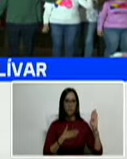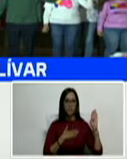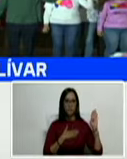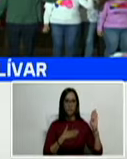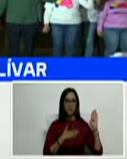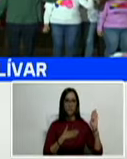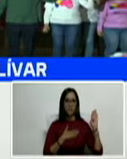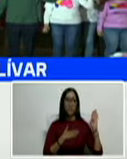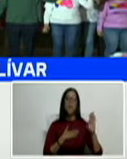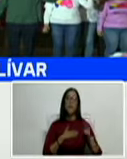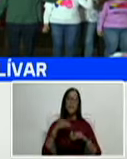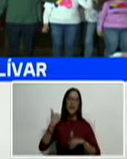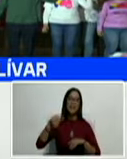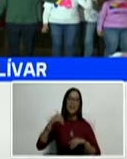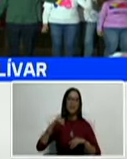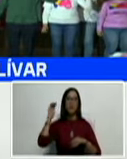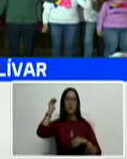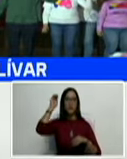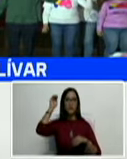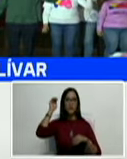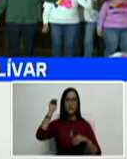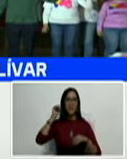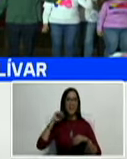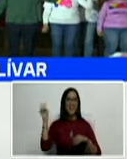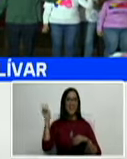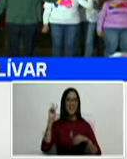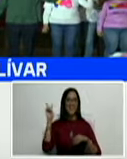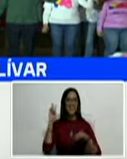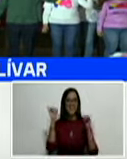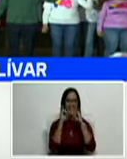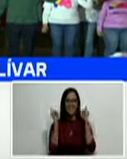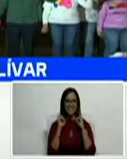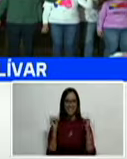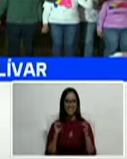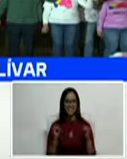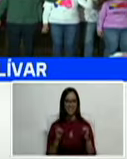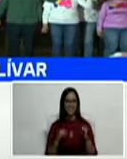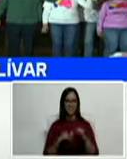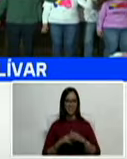por el derecho al futuro y a la felicidad.